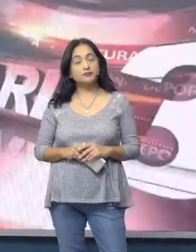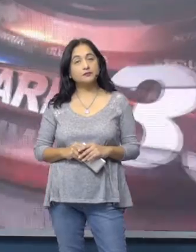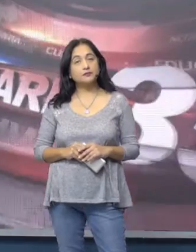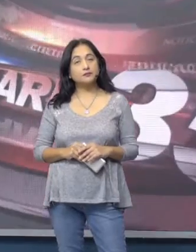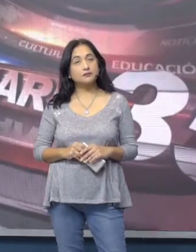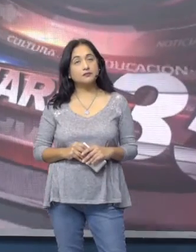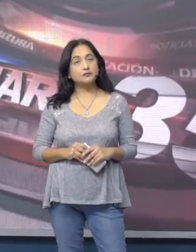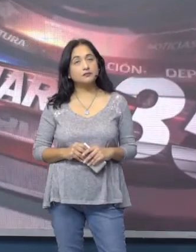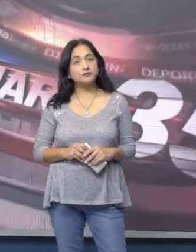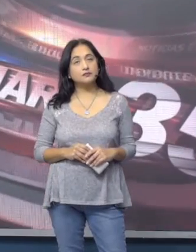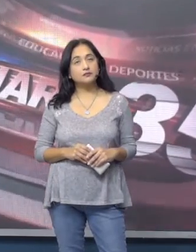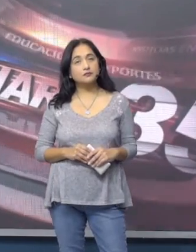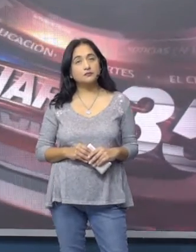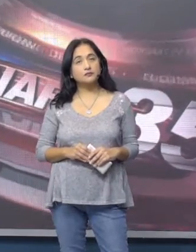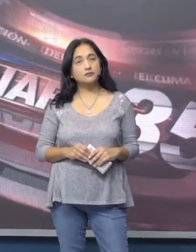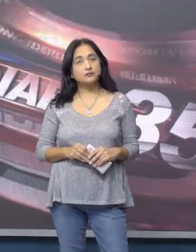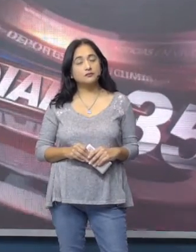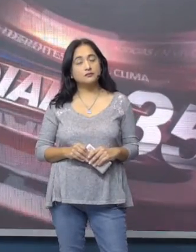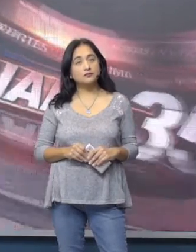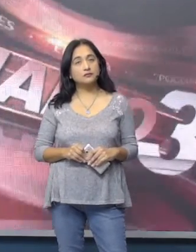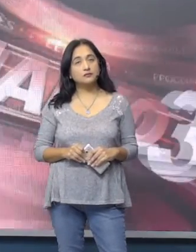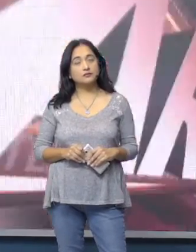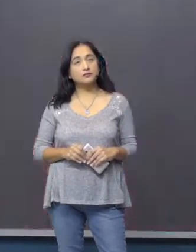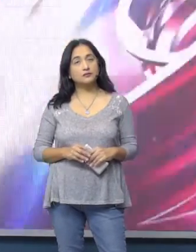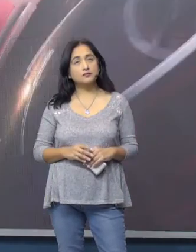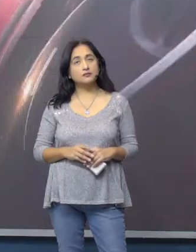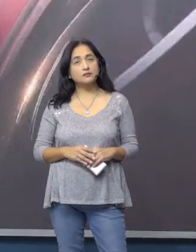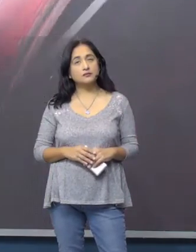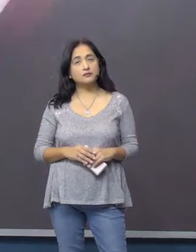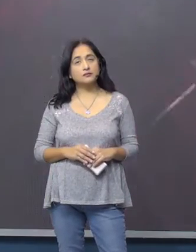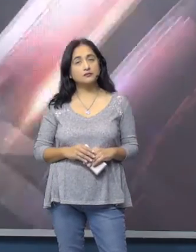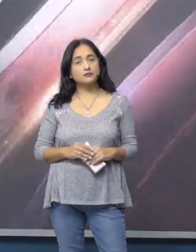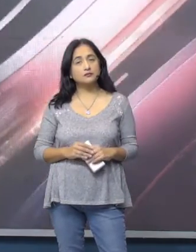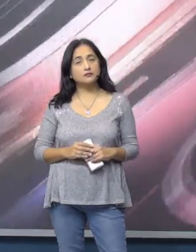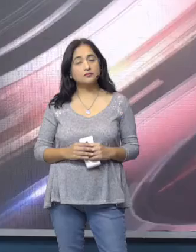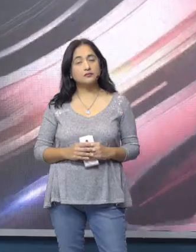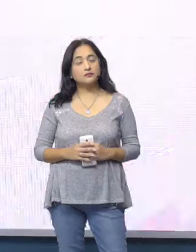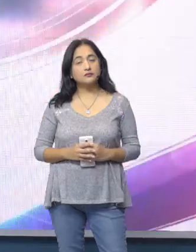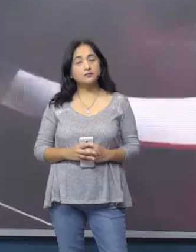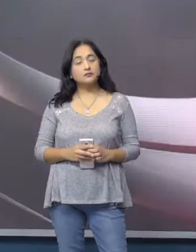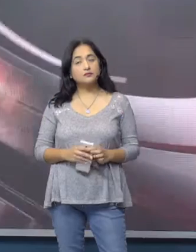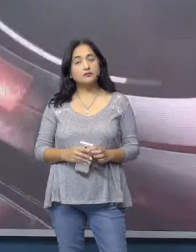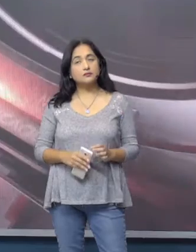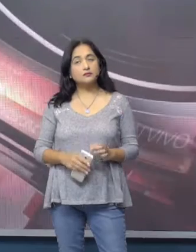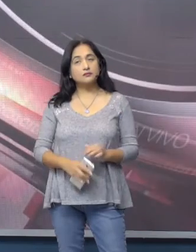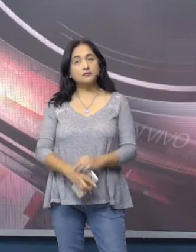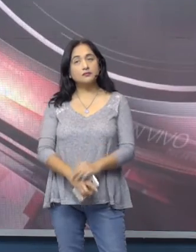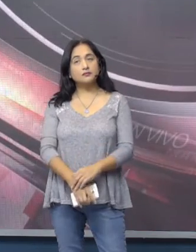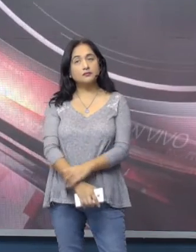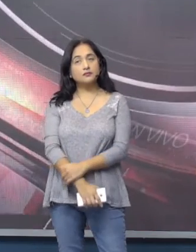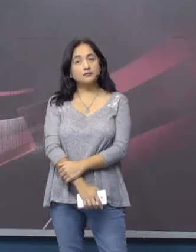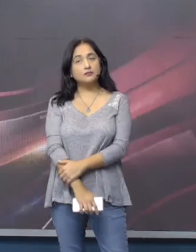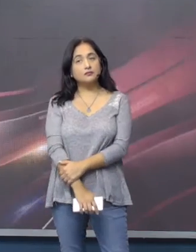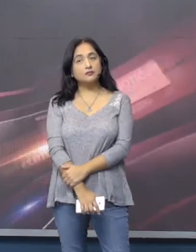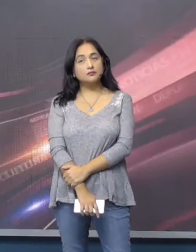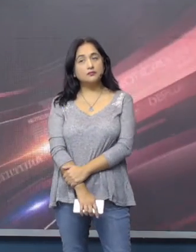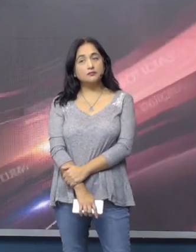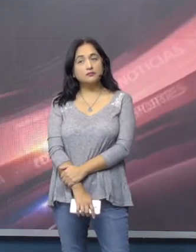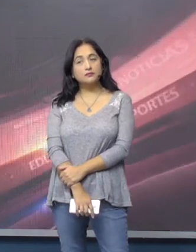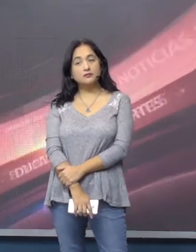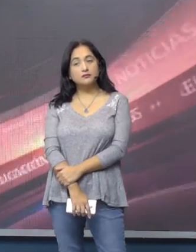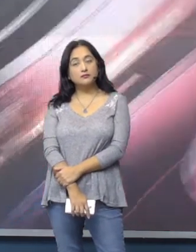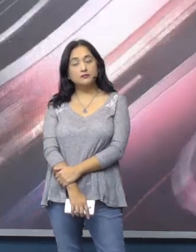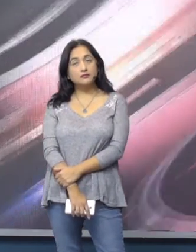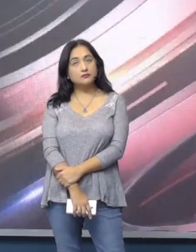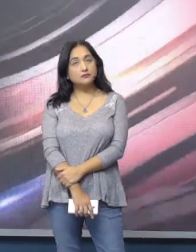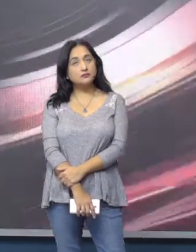ayer hemos tenido una reunión muy importante también ya con temas estrictamente pedagógicos, como es